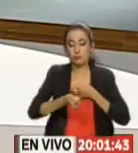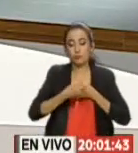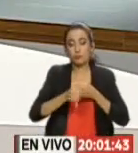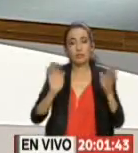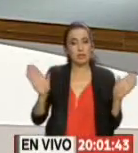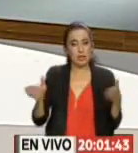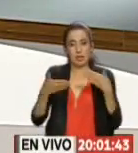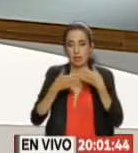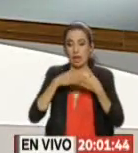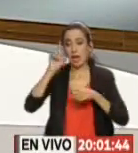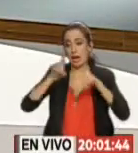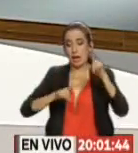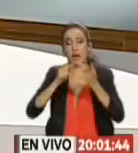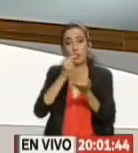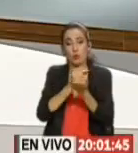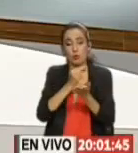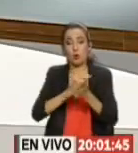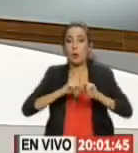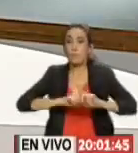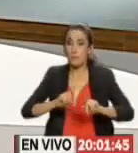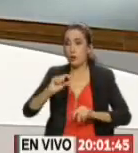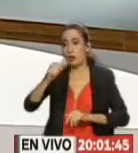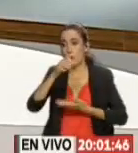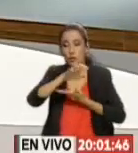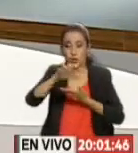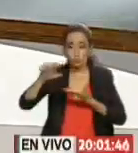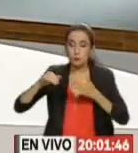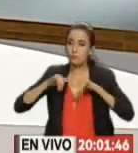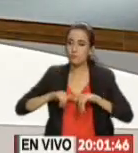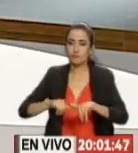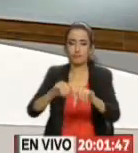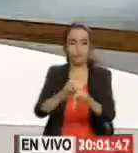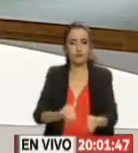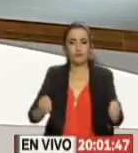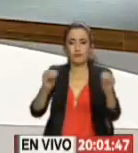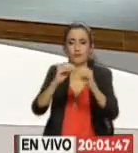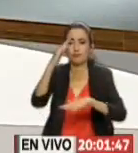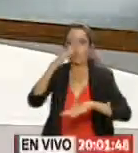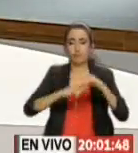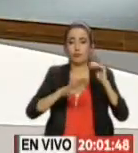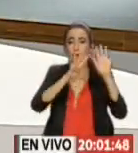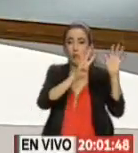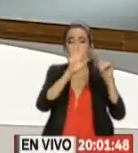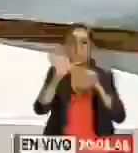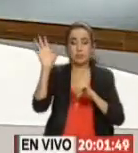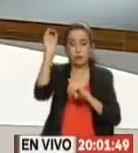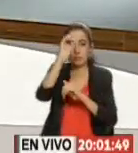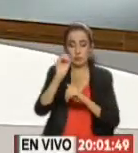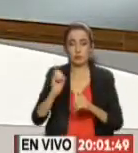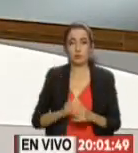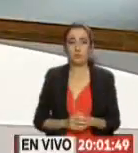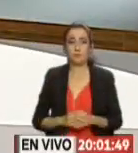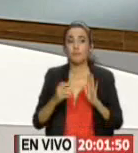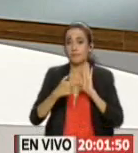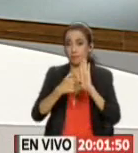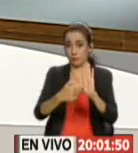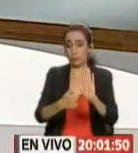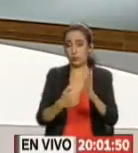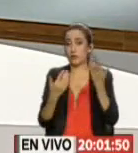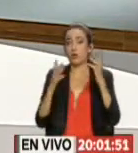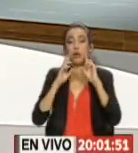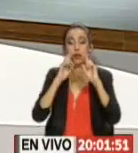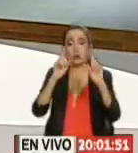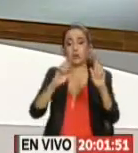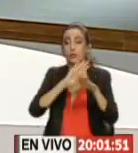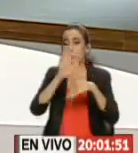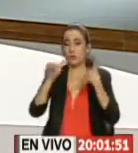de la provincia del Guayas, mientras que en otros el proceso tiene más del 95% de avance. Les presentamos a continuación los